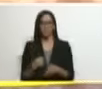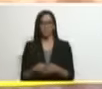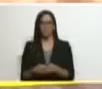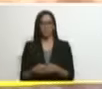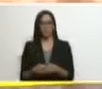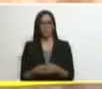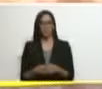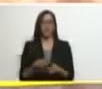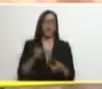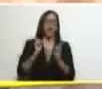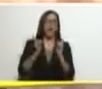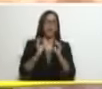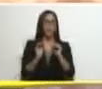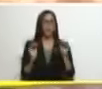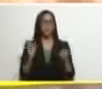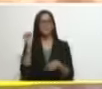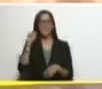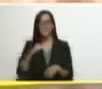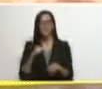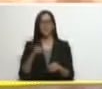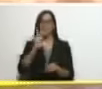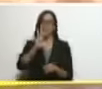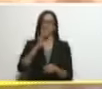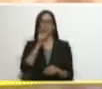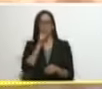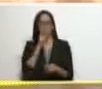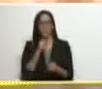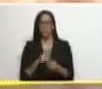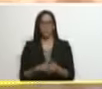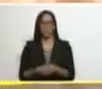Hubo quienes llamaron a votar sí por las 5 preguntas.